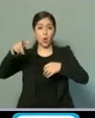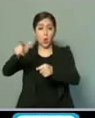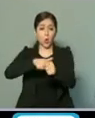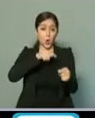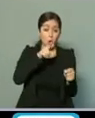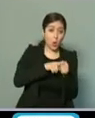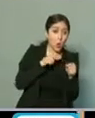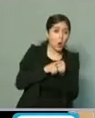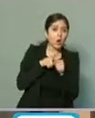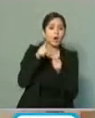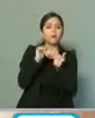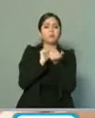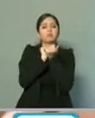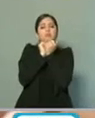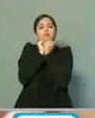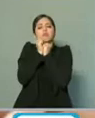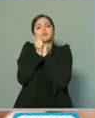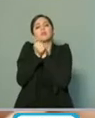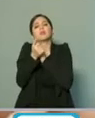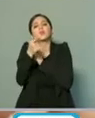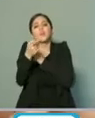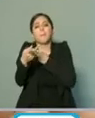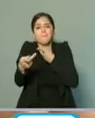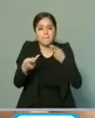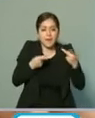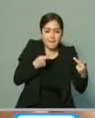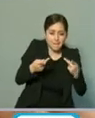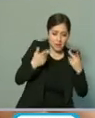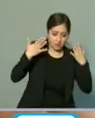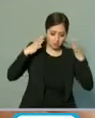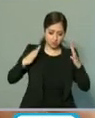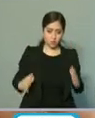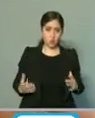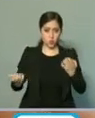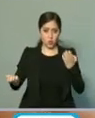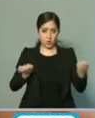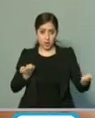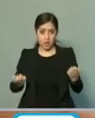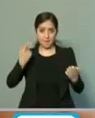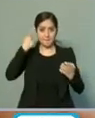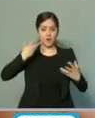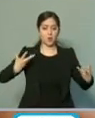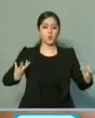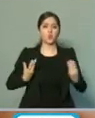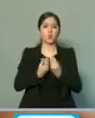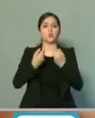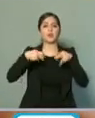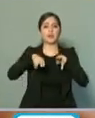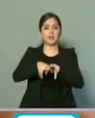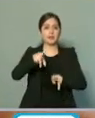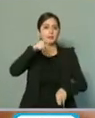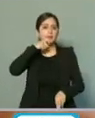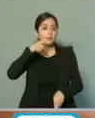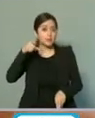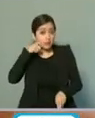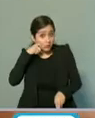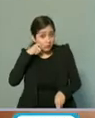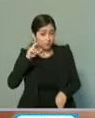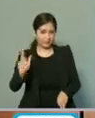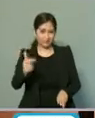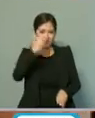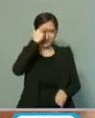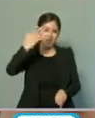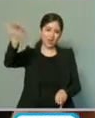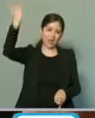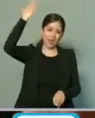importante acicalarte, prepararte físicamente para hacer el amor. Entonces, por ejemplo, las mujeres, si ustedes se